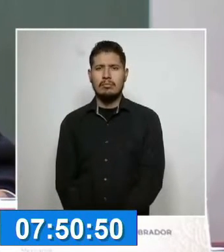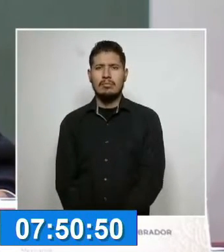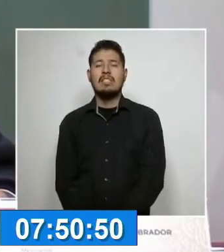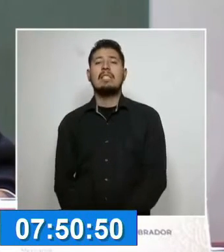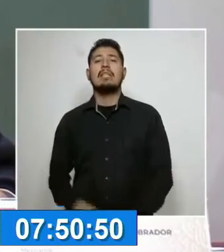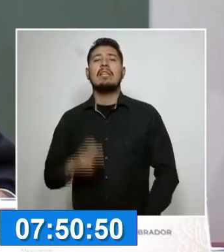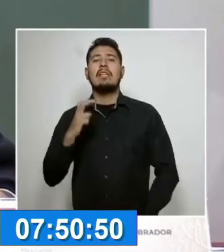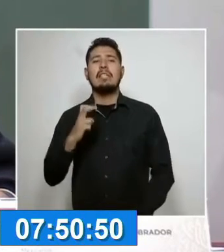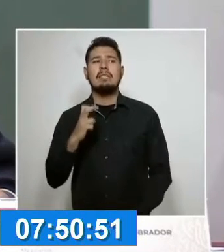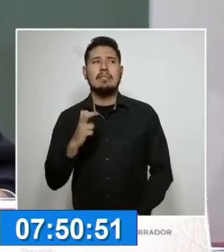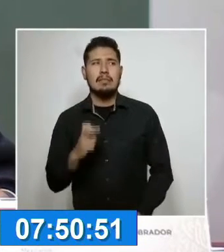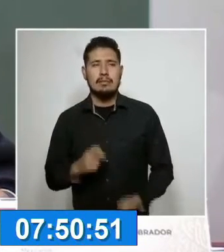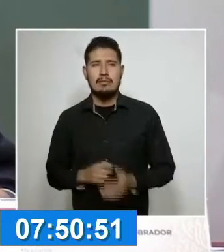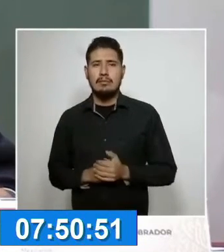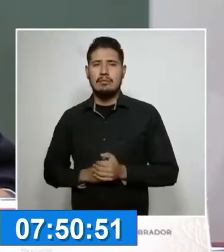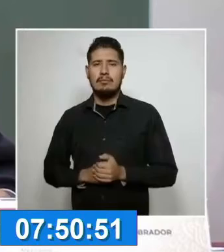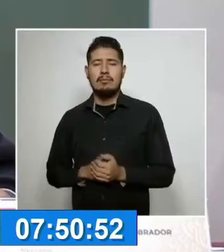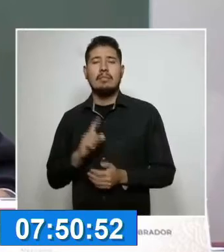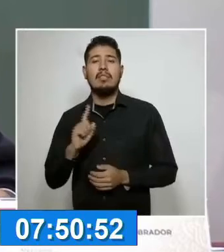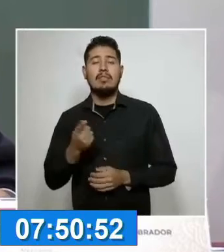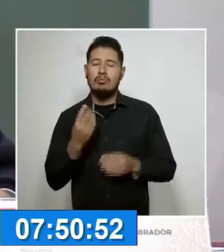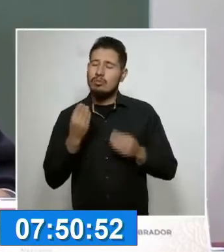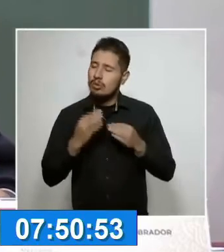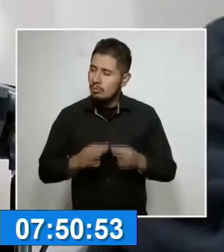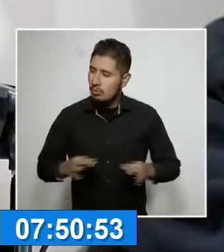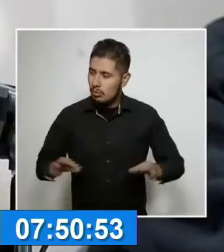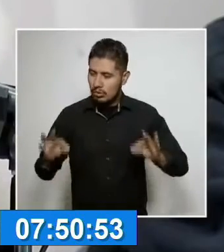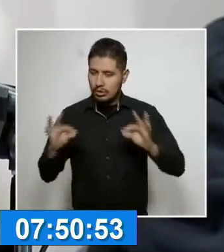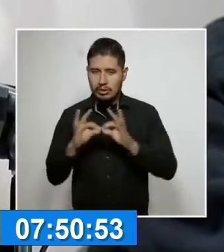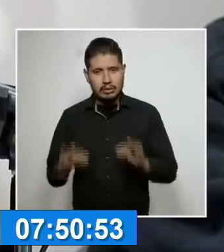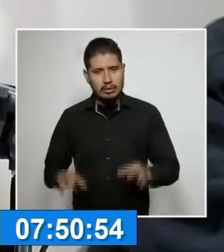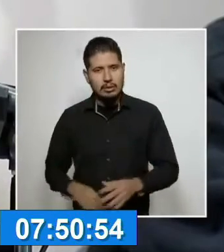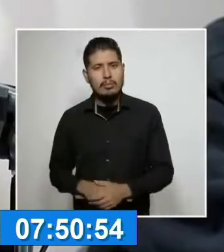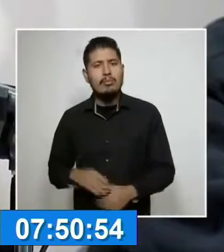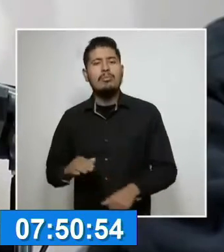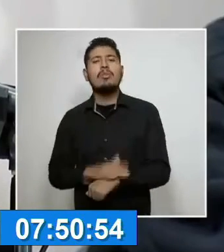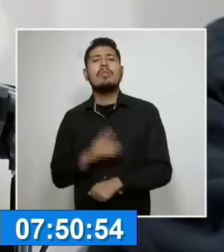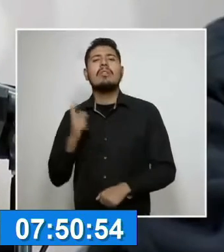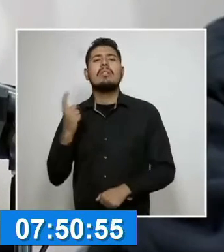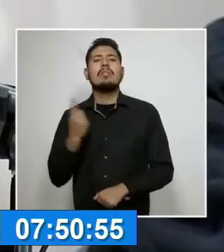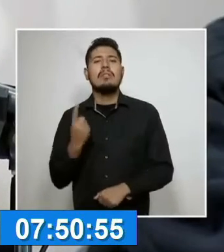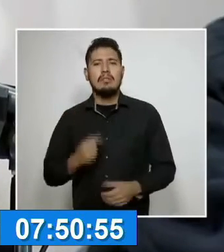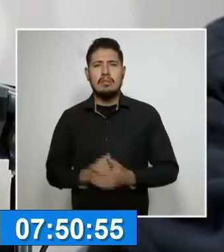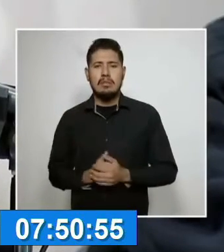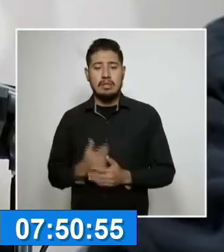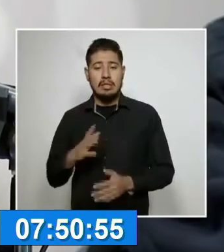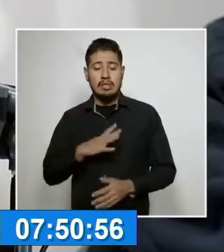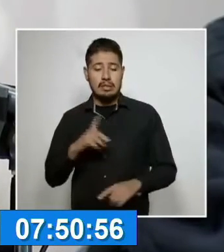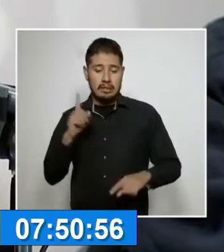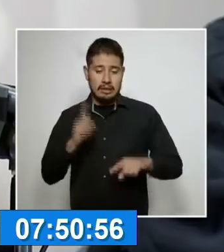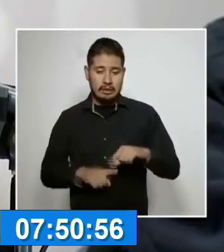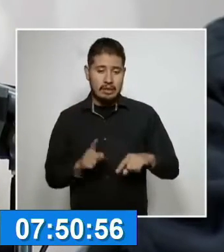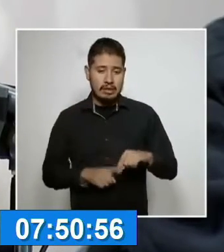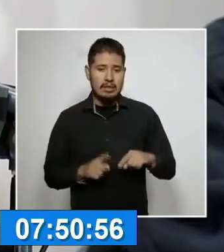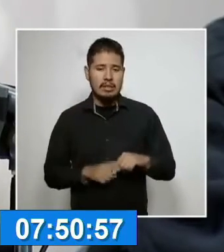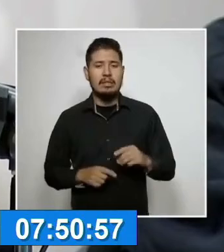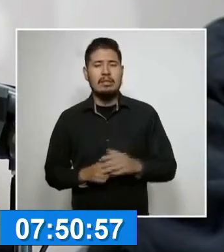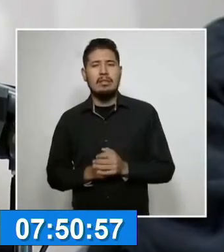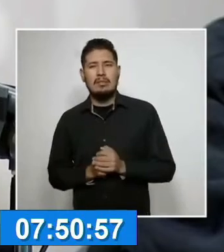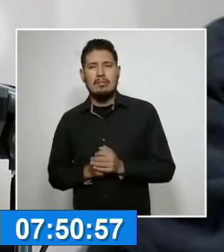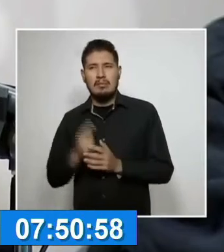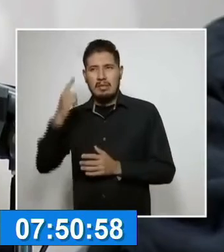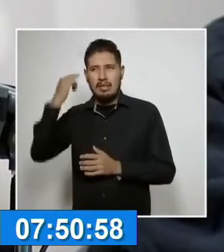Esto es, repito, fundamental porque hay que quitarles el semillero,